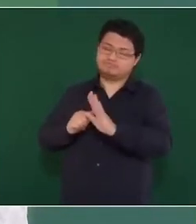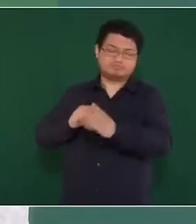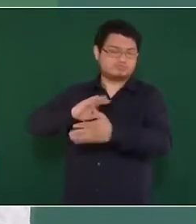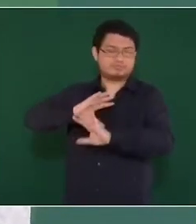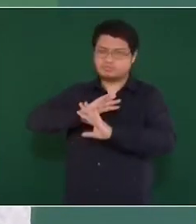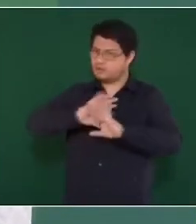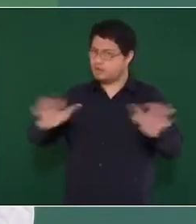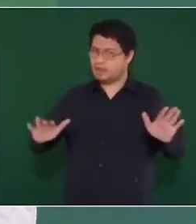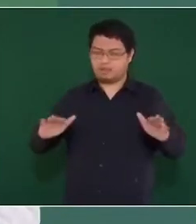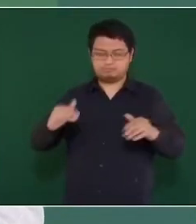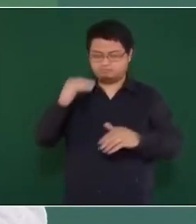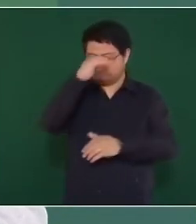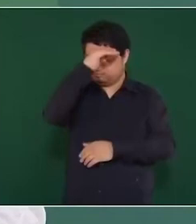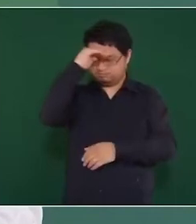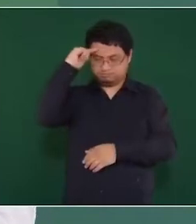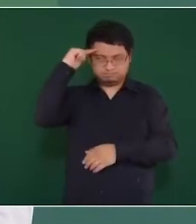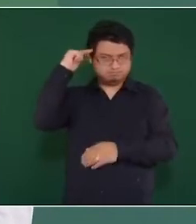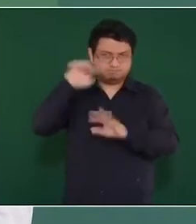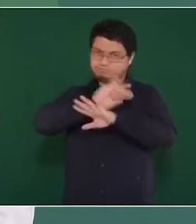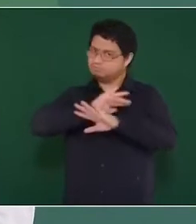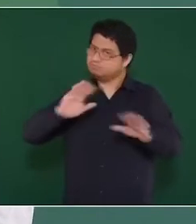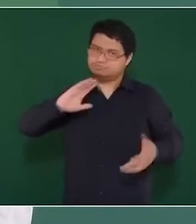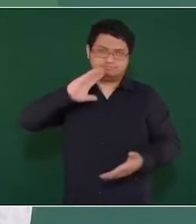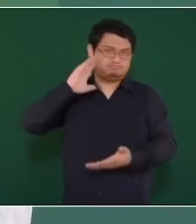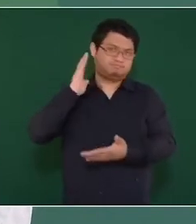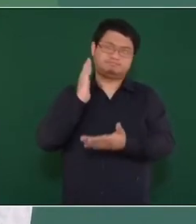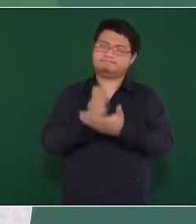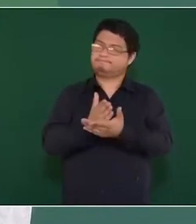se acabó lo del fraude.